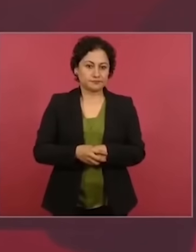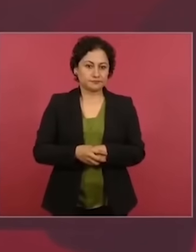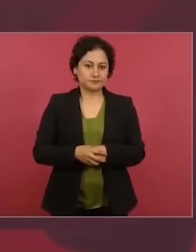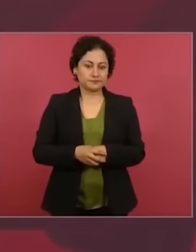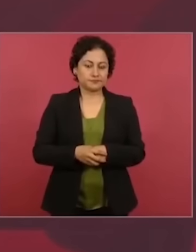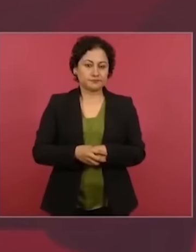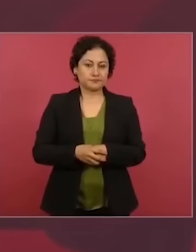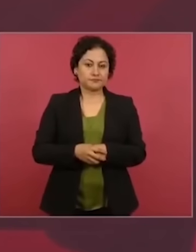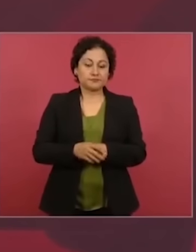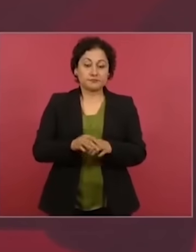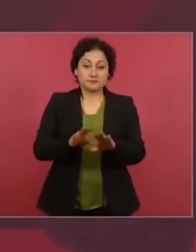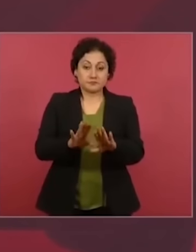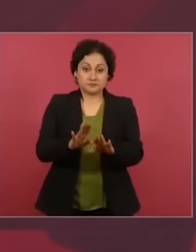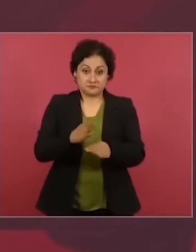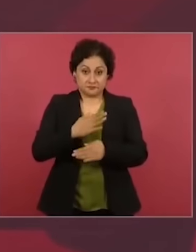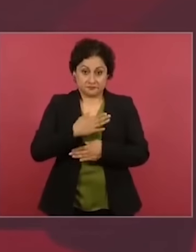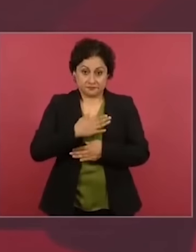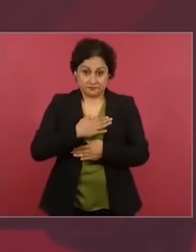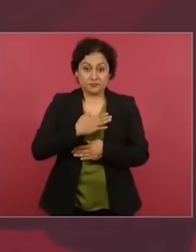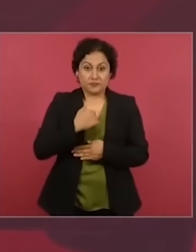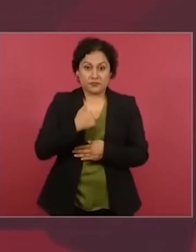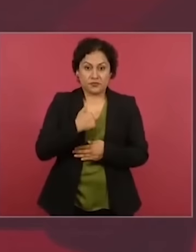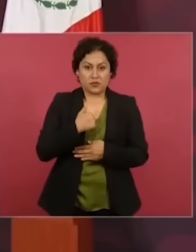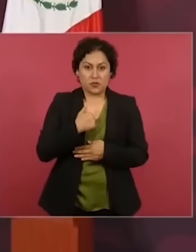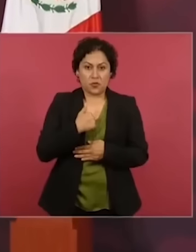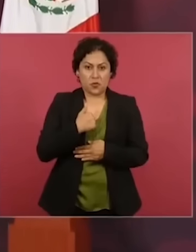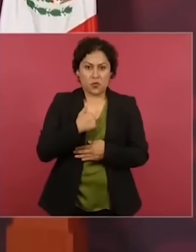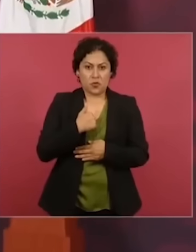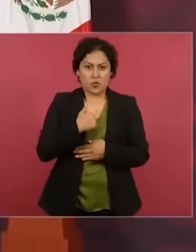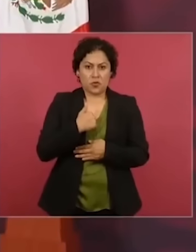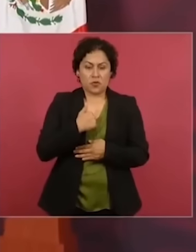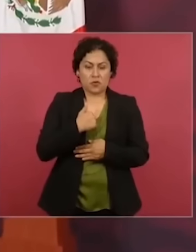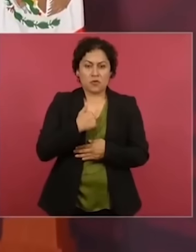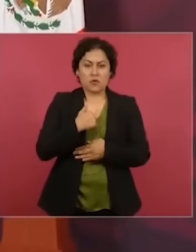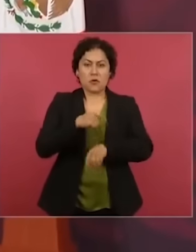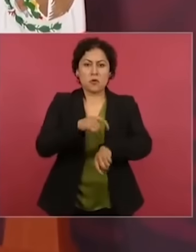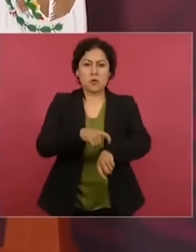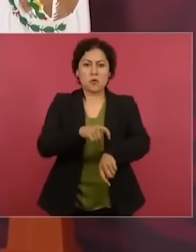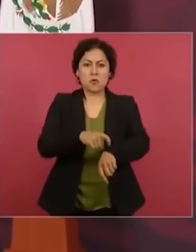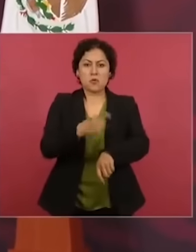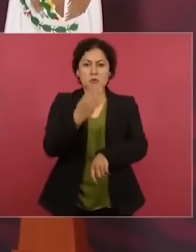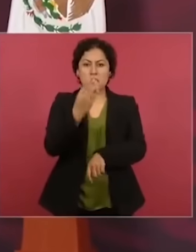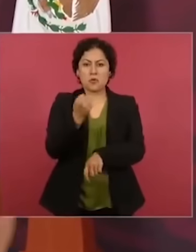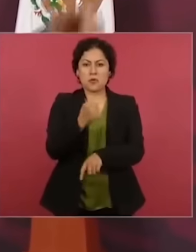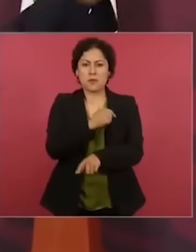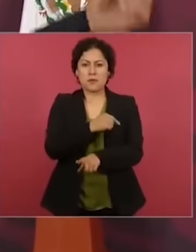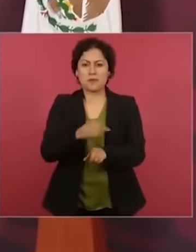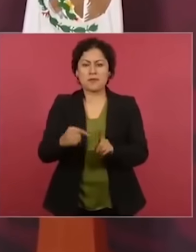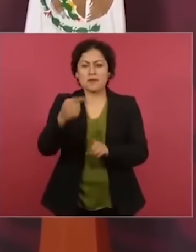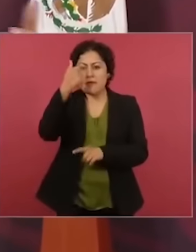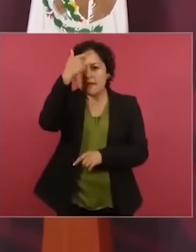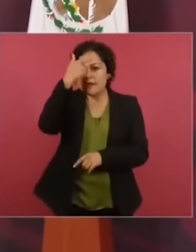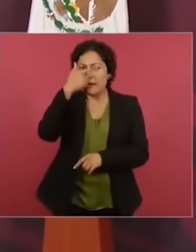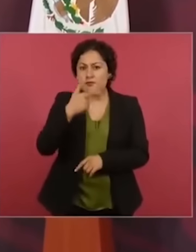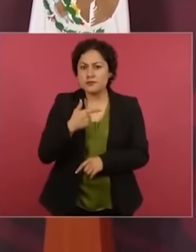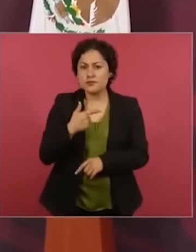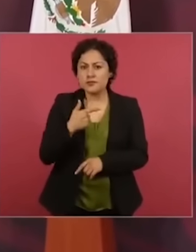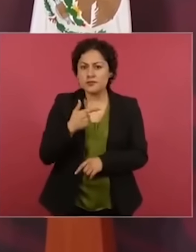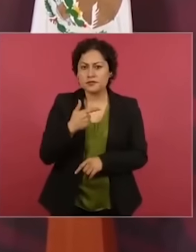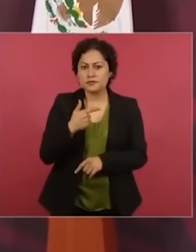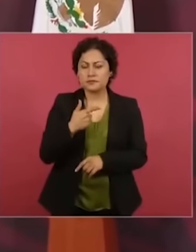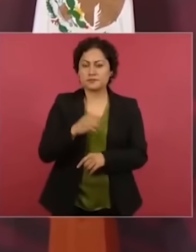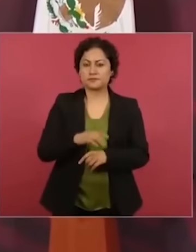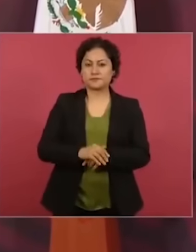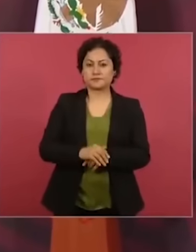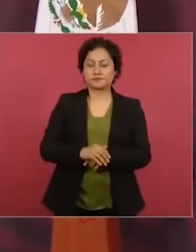esto lo hice creo que como a las nueve y media de la noche pero en la afuera oficiales pero